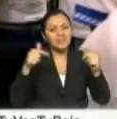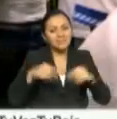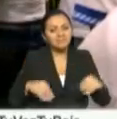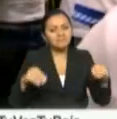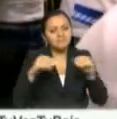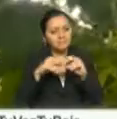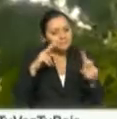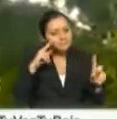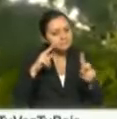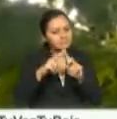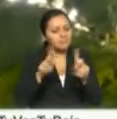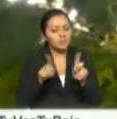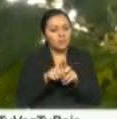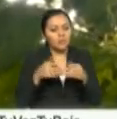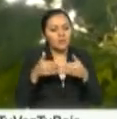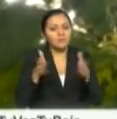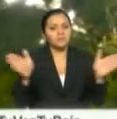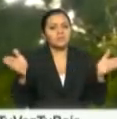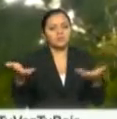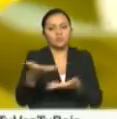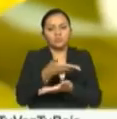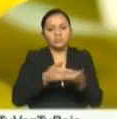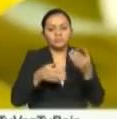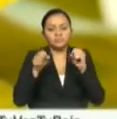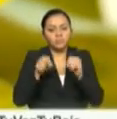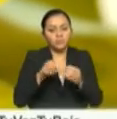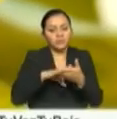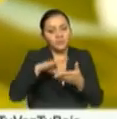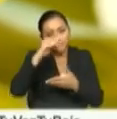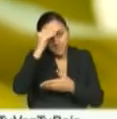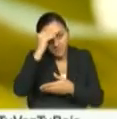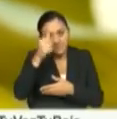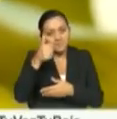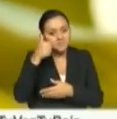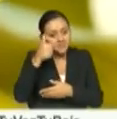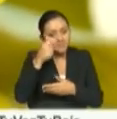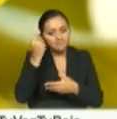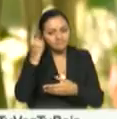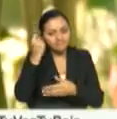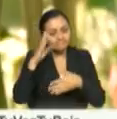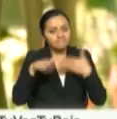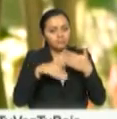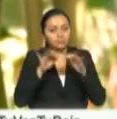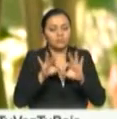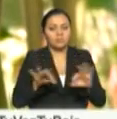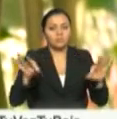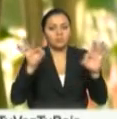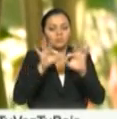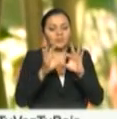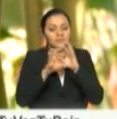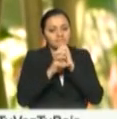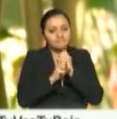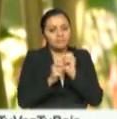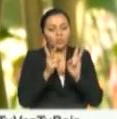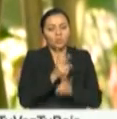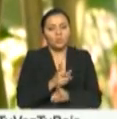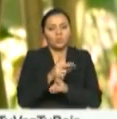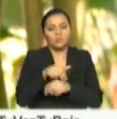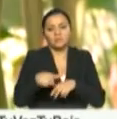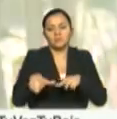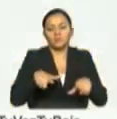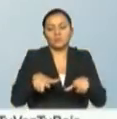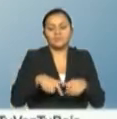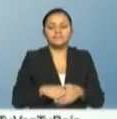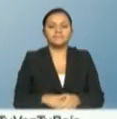como una sala abierta para poder aprender, para poder entender lo importante que es preservar y conservar estos sitios,